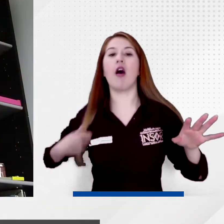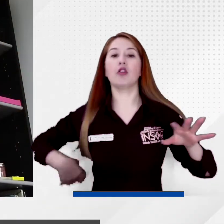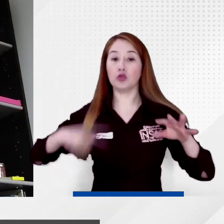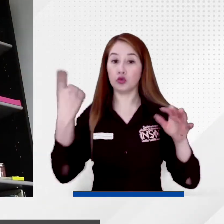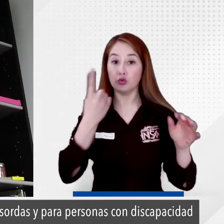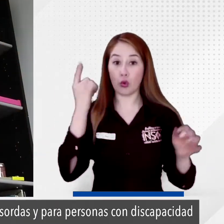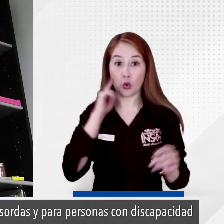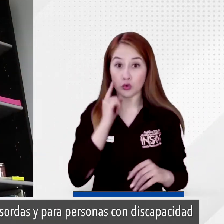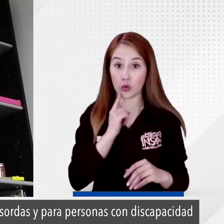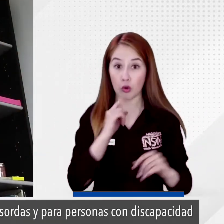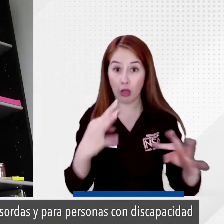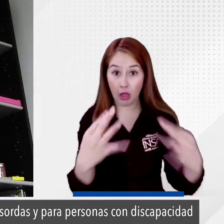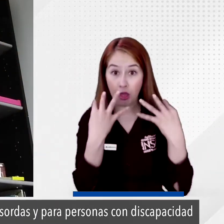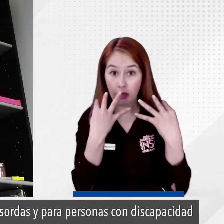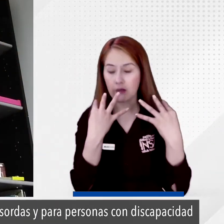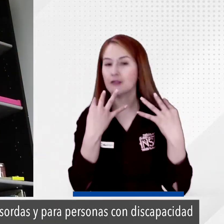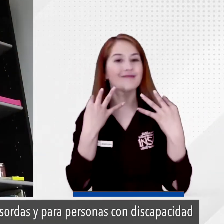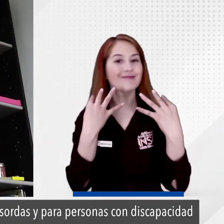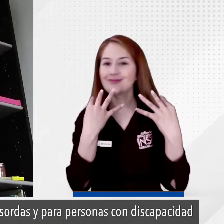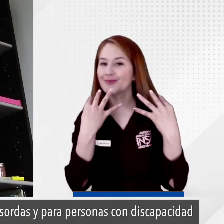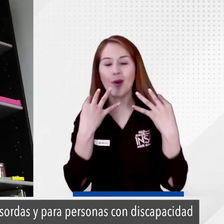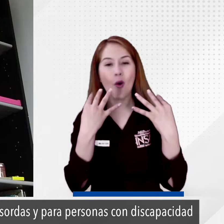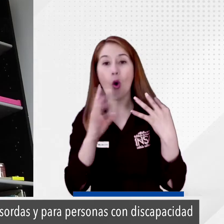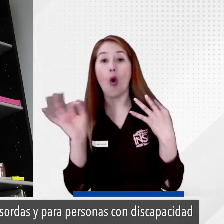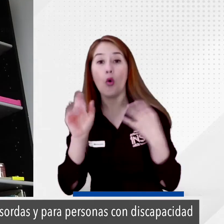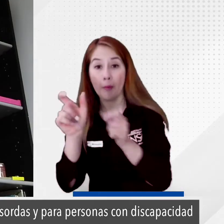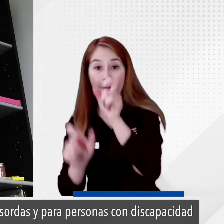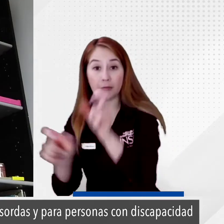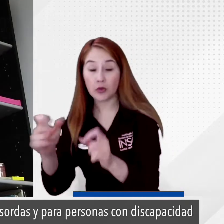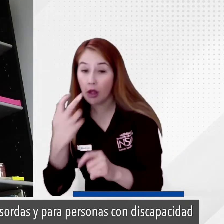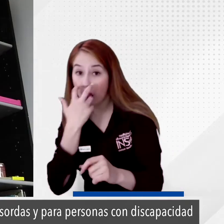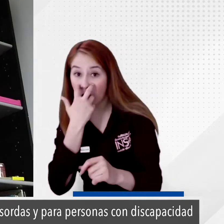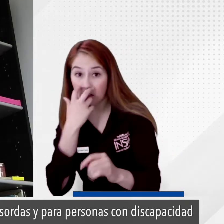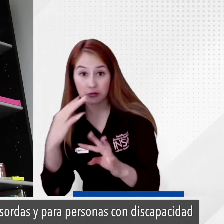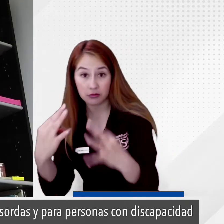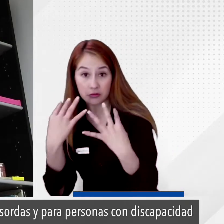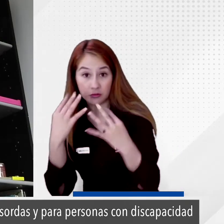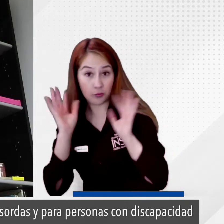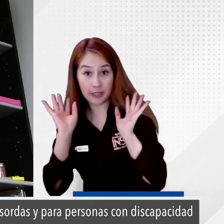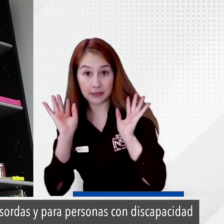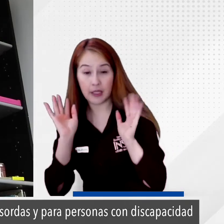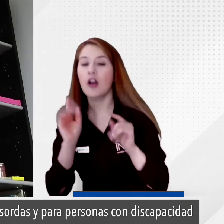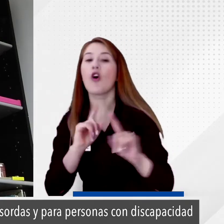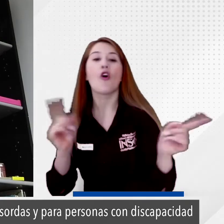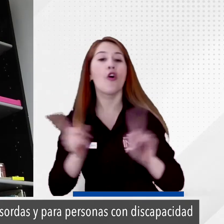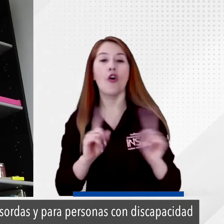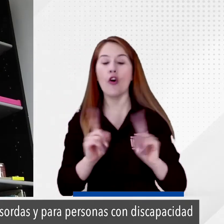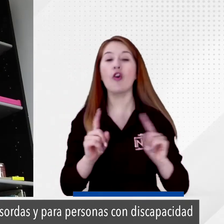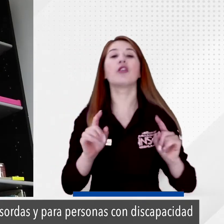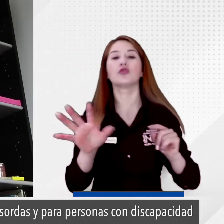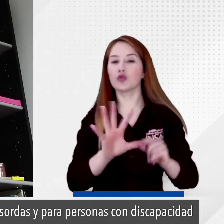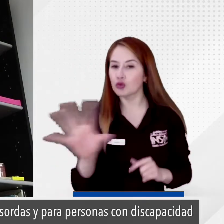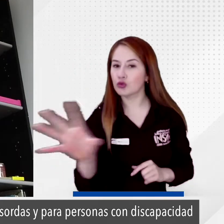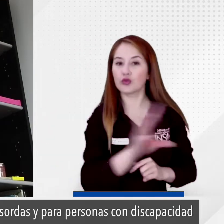sus sentidos, porque no solamente estaba hecha para personas sordas o para personas con discapacidad visual, sino que realmente